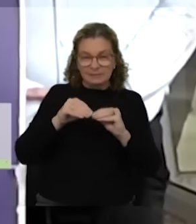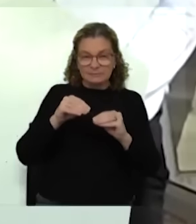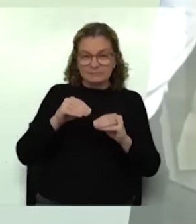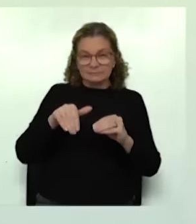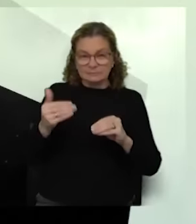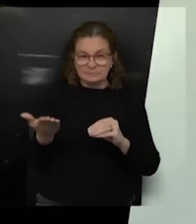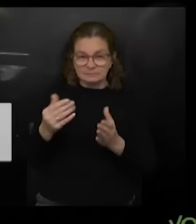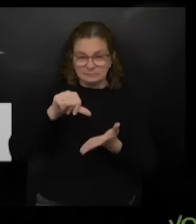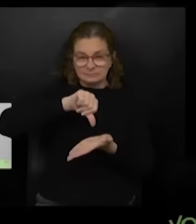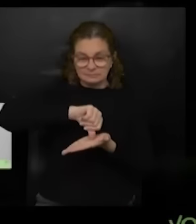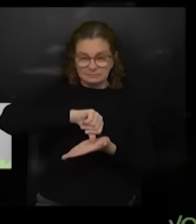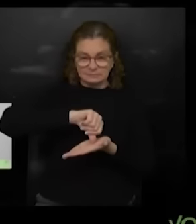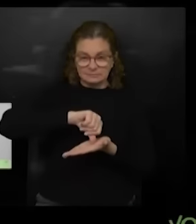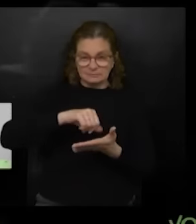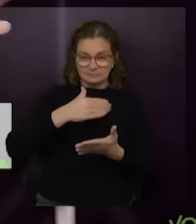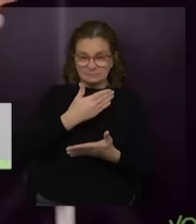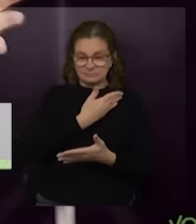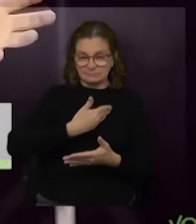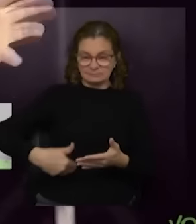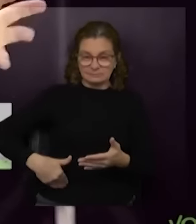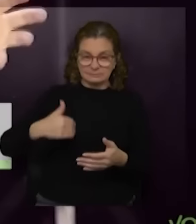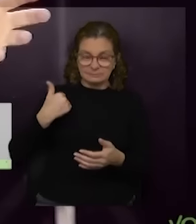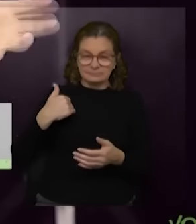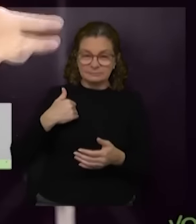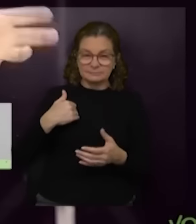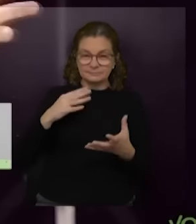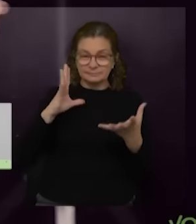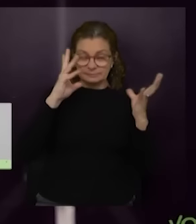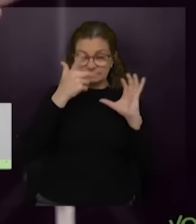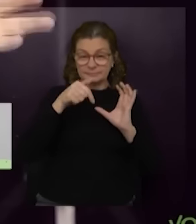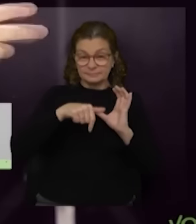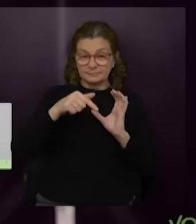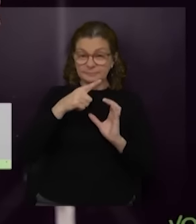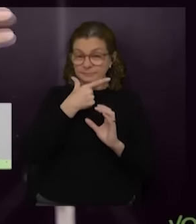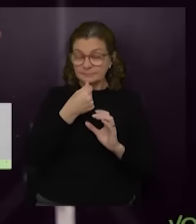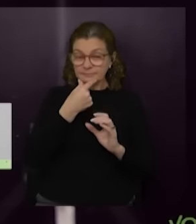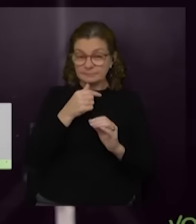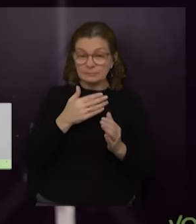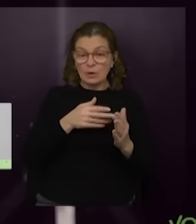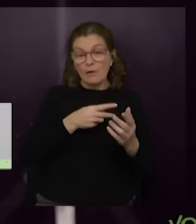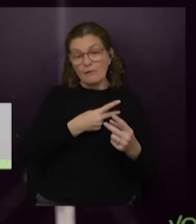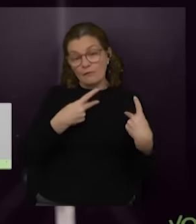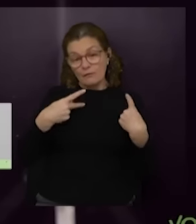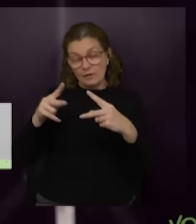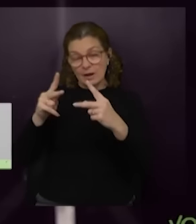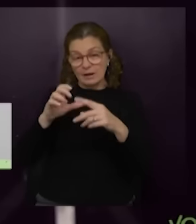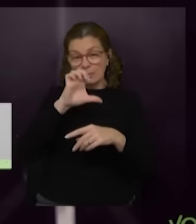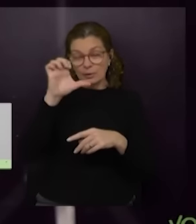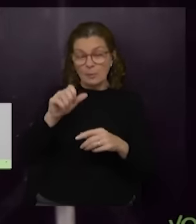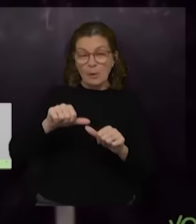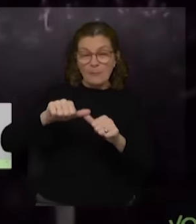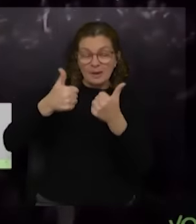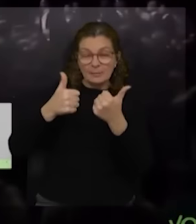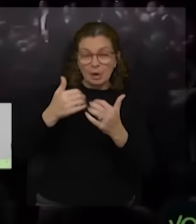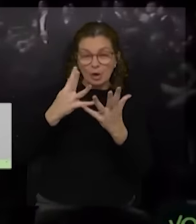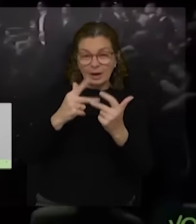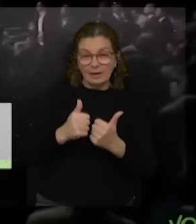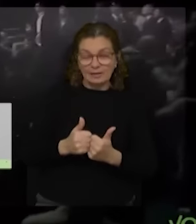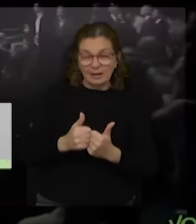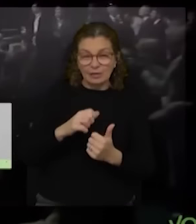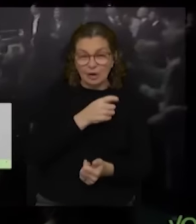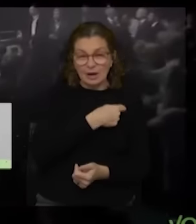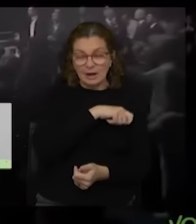vecino el presidente argentino Javier m emprenderá este jueves un nuevo viaje a Europa para recibir premios de organizaciones de ultraderecha